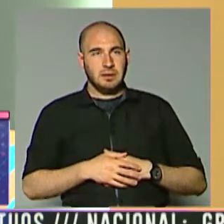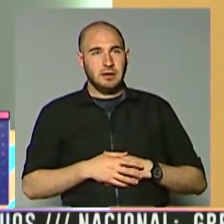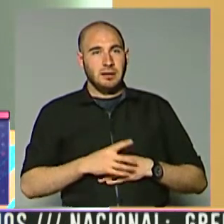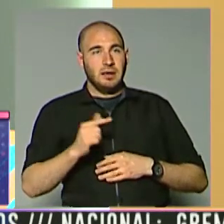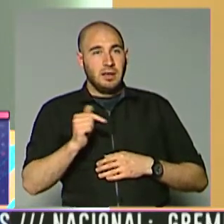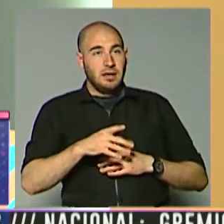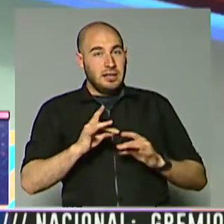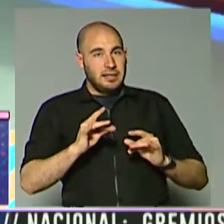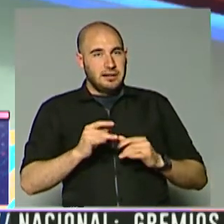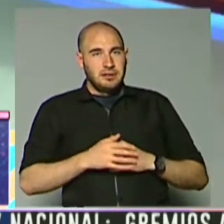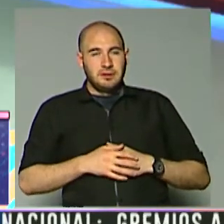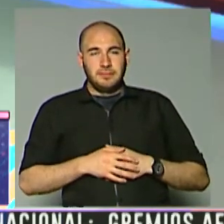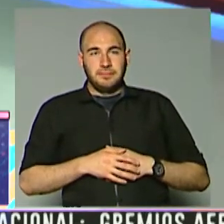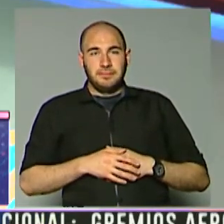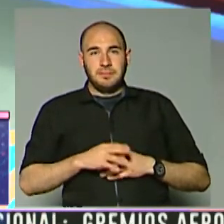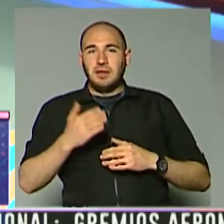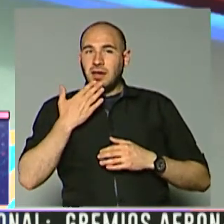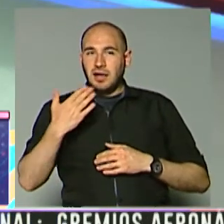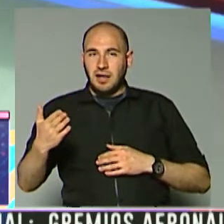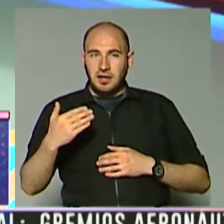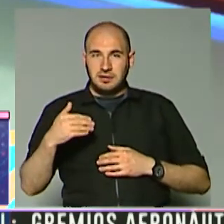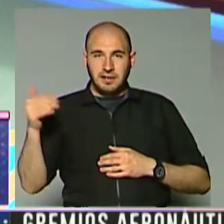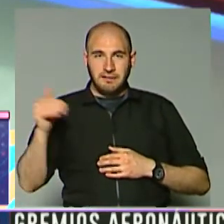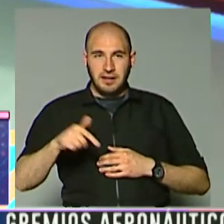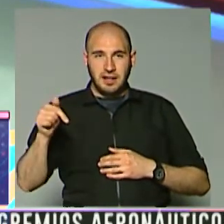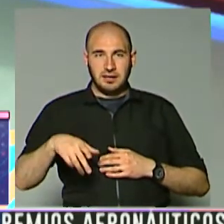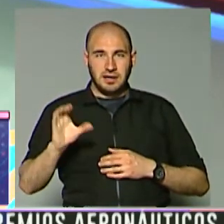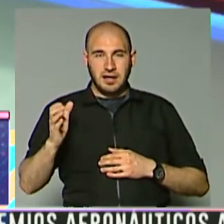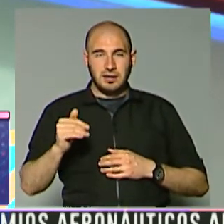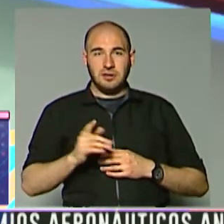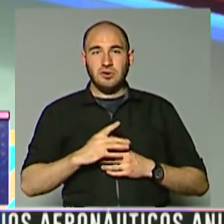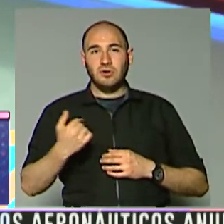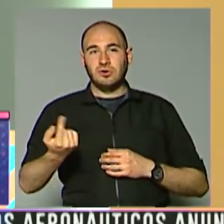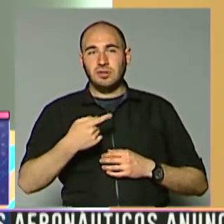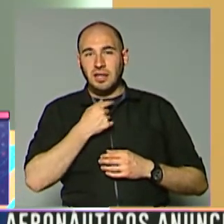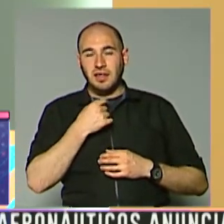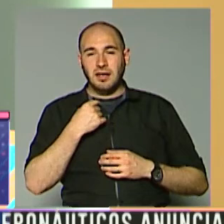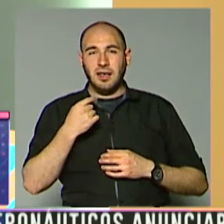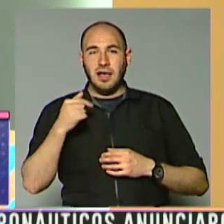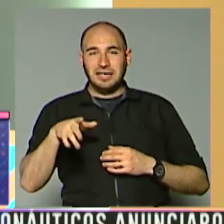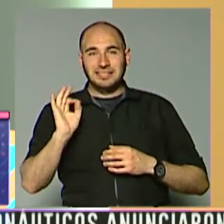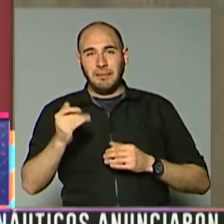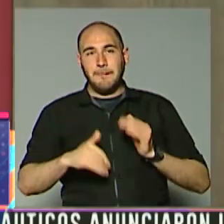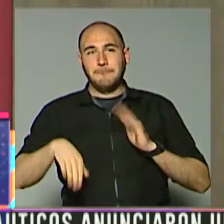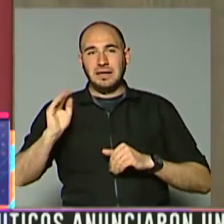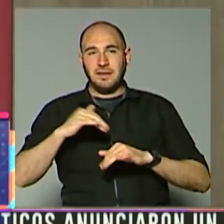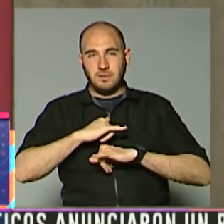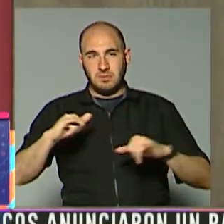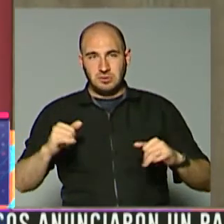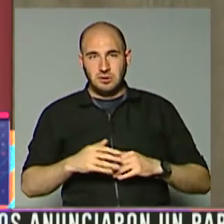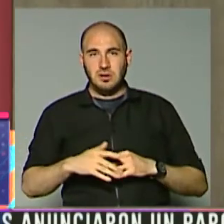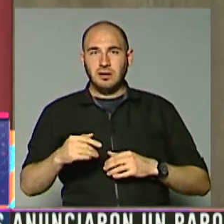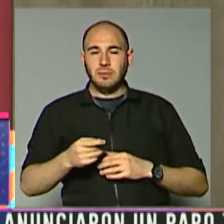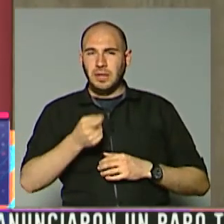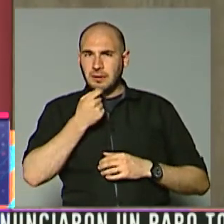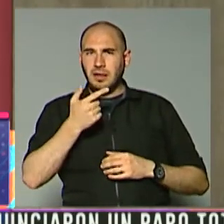es complejo. Bueno, Leandro, muchísimas gracias por acercarte hasta el estudio. Nosotros queríamos tener un poquito más de información sobre esto, si era